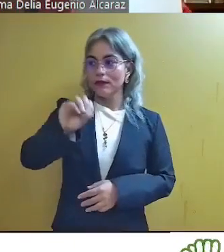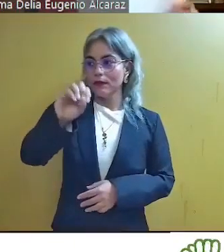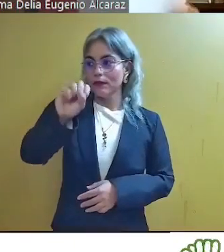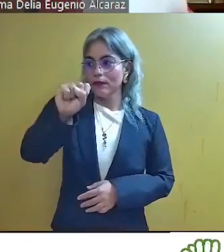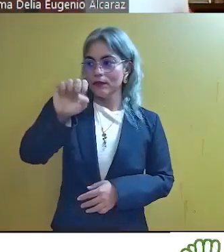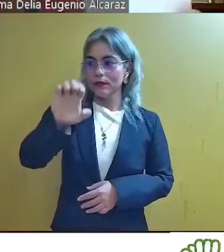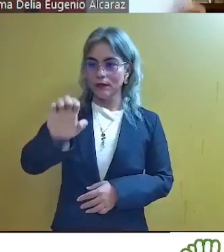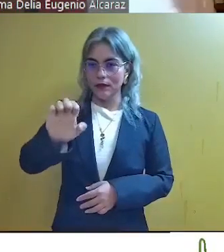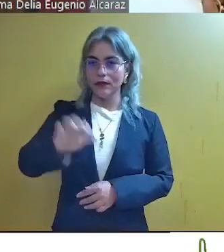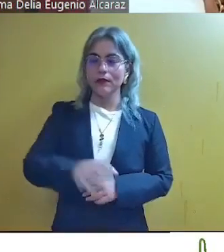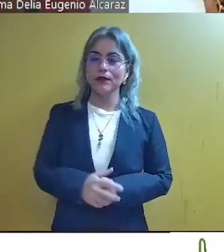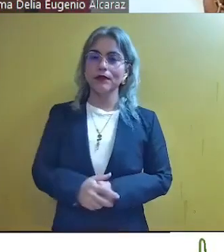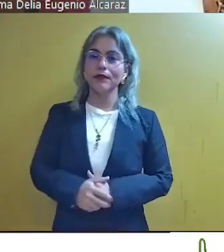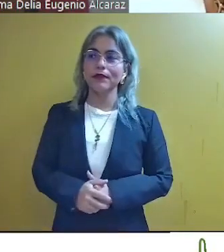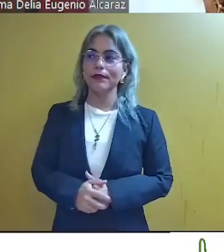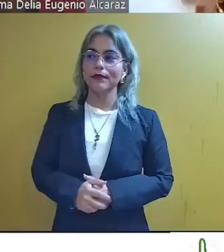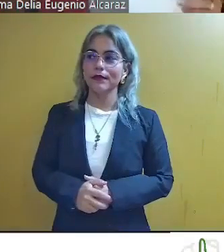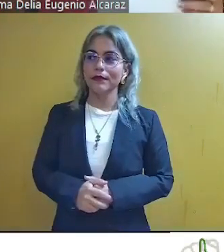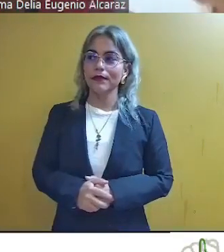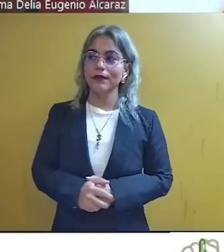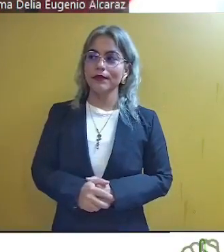Salgado.